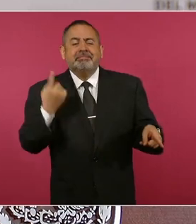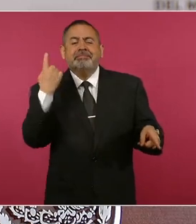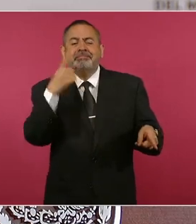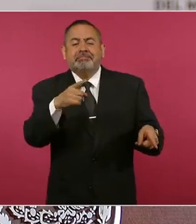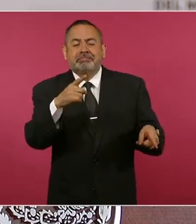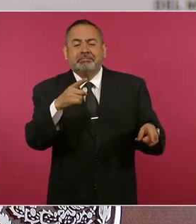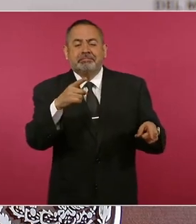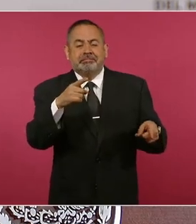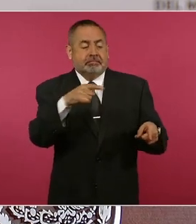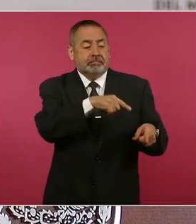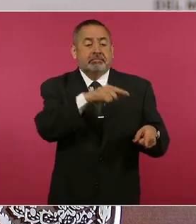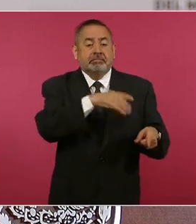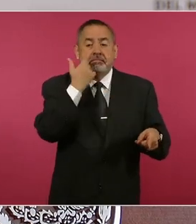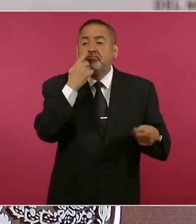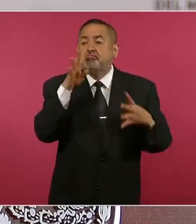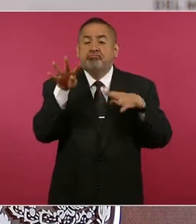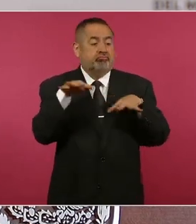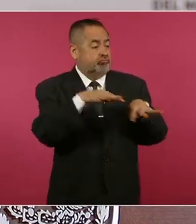hacerse